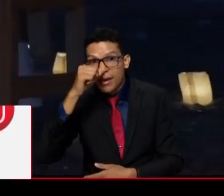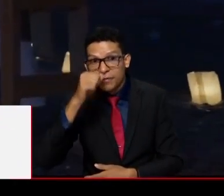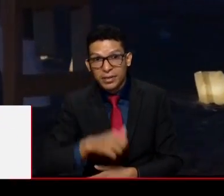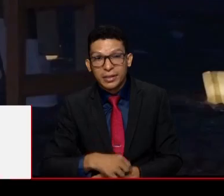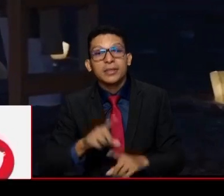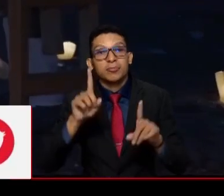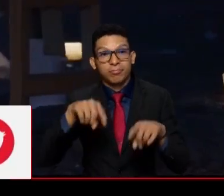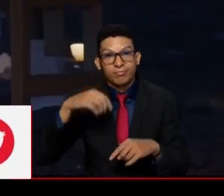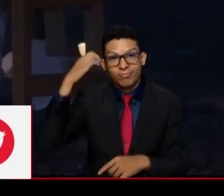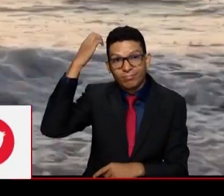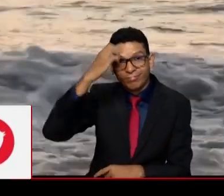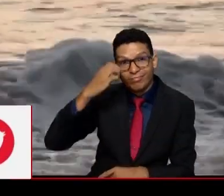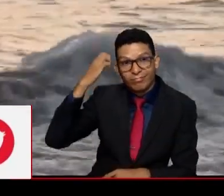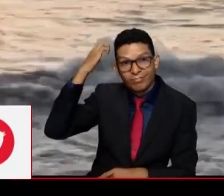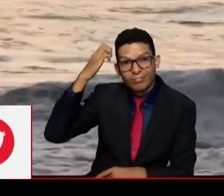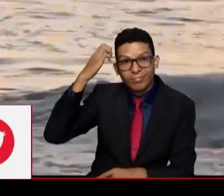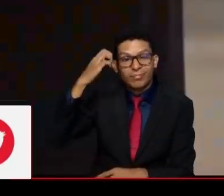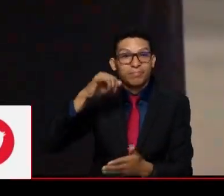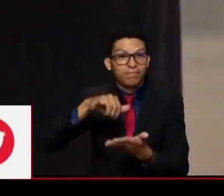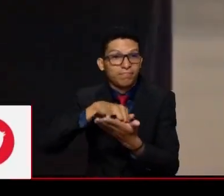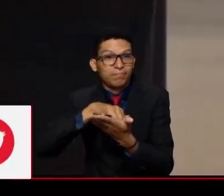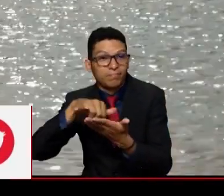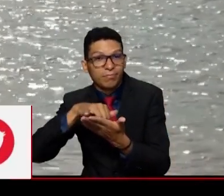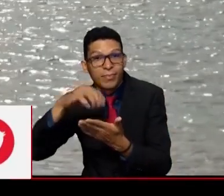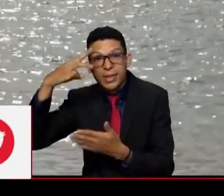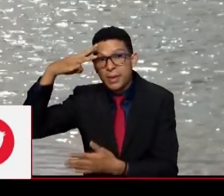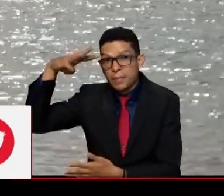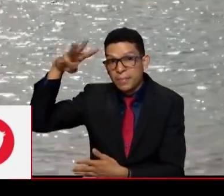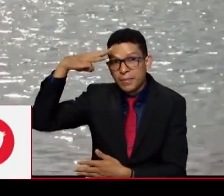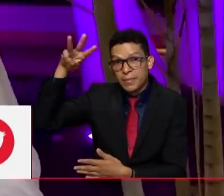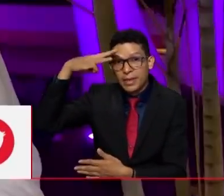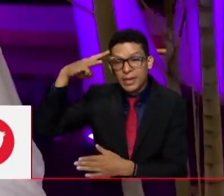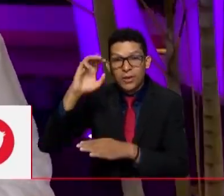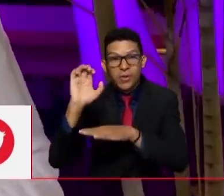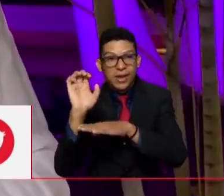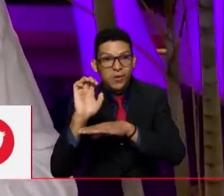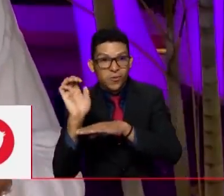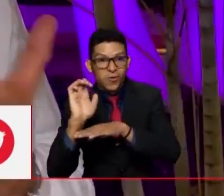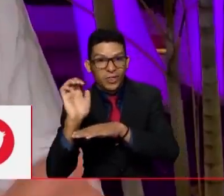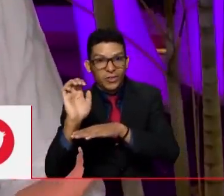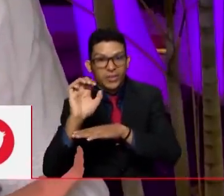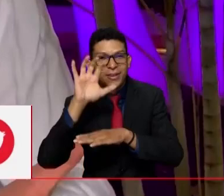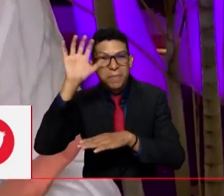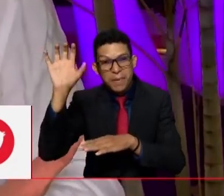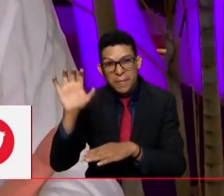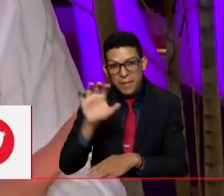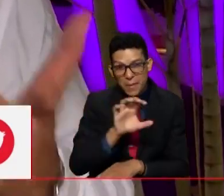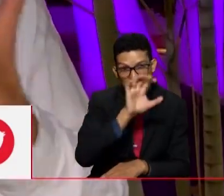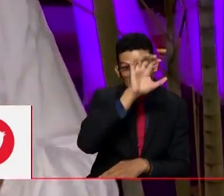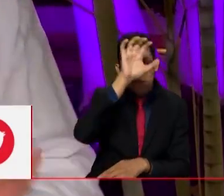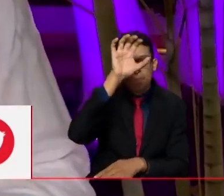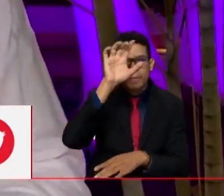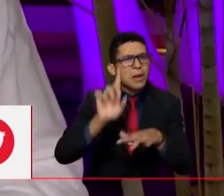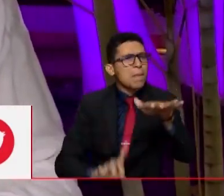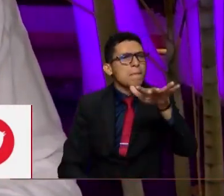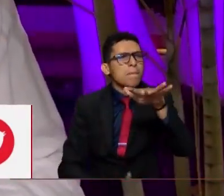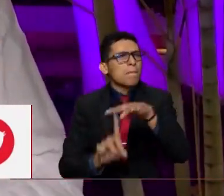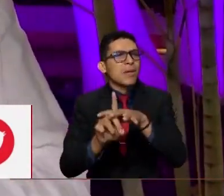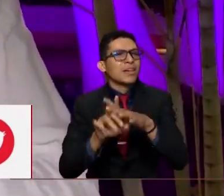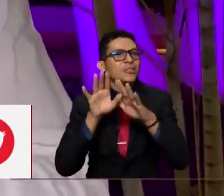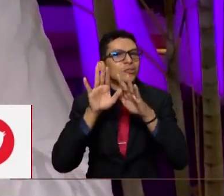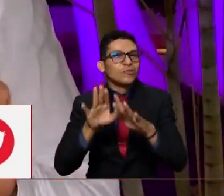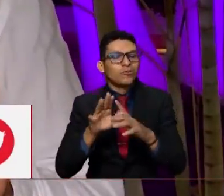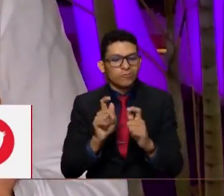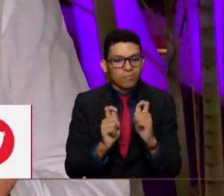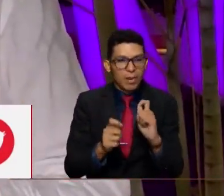también en Europa, estuvimos en Nueva York, en México, en el Ecuador, viendo el origen de este instrumento y